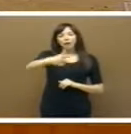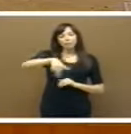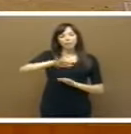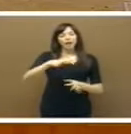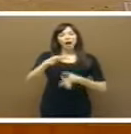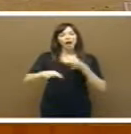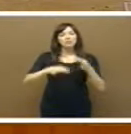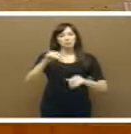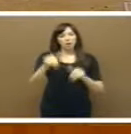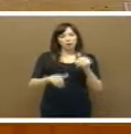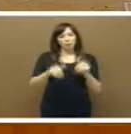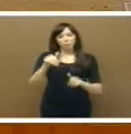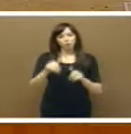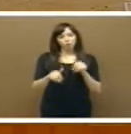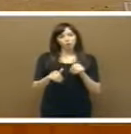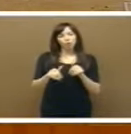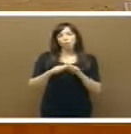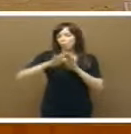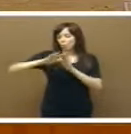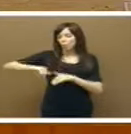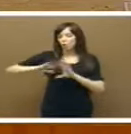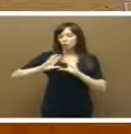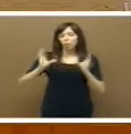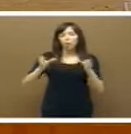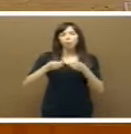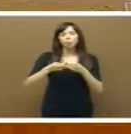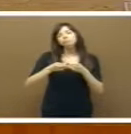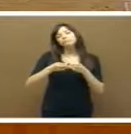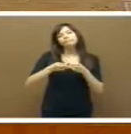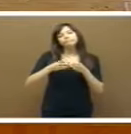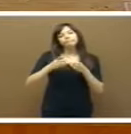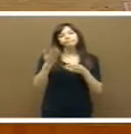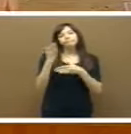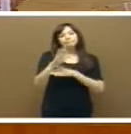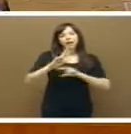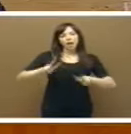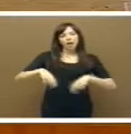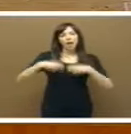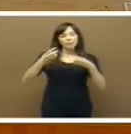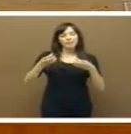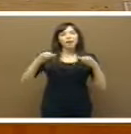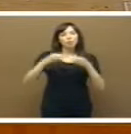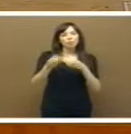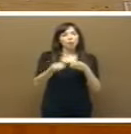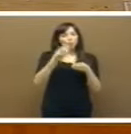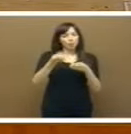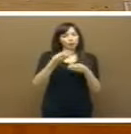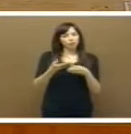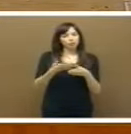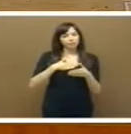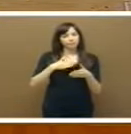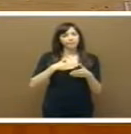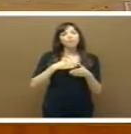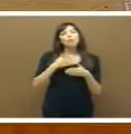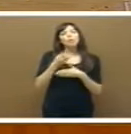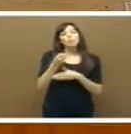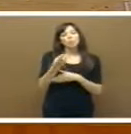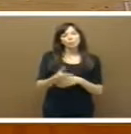consideración de la Cámara, señorías, el último grupo de enmiendas del Grupo Parlamentario Socialista PSOE Regionalistas, que son las